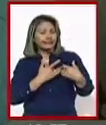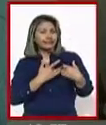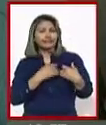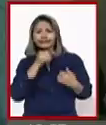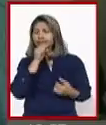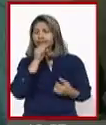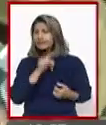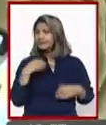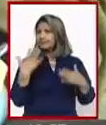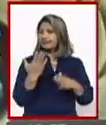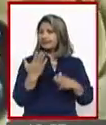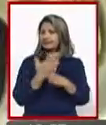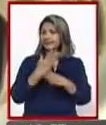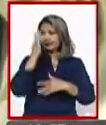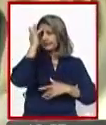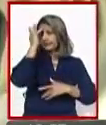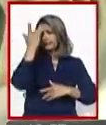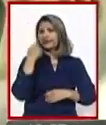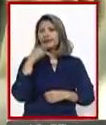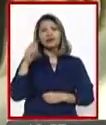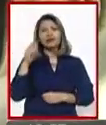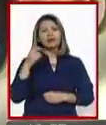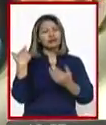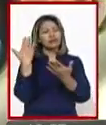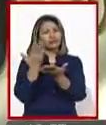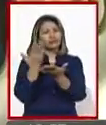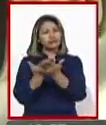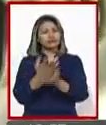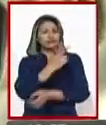unos viejos ya siempre paro así. Entonces tiene que recurrir